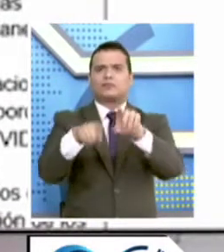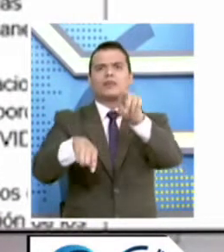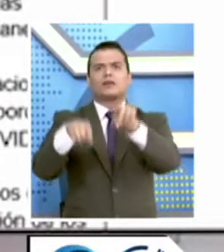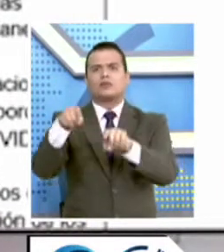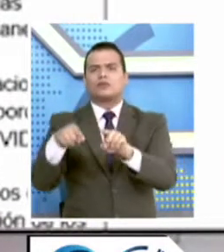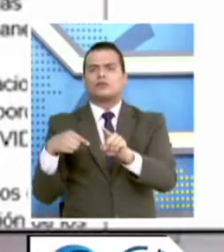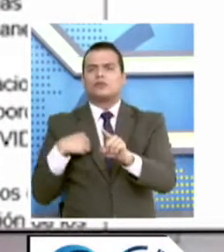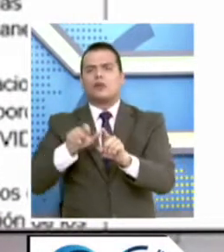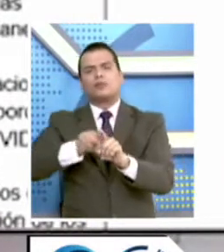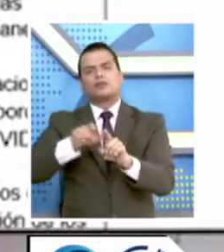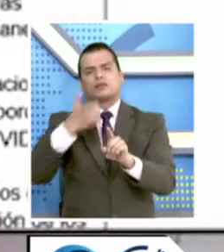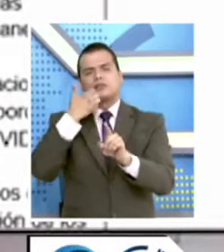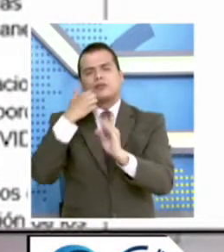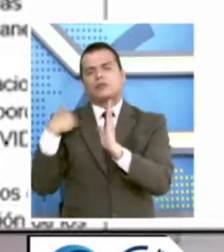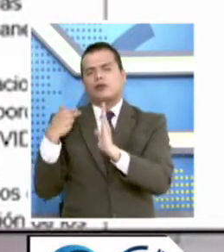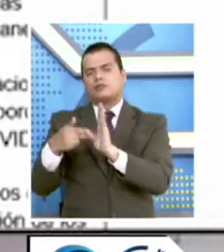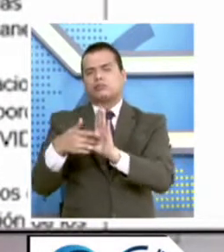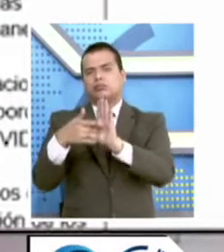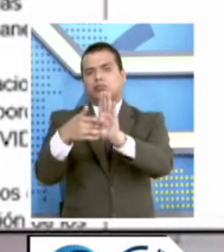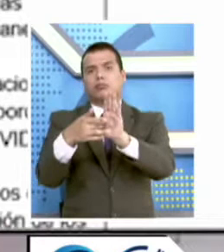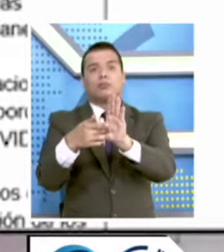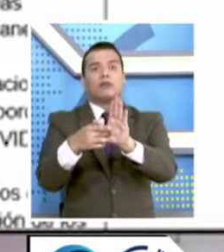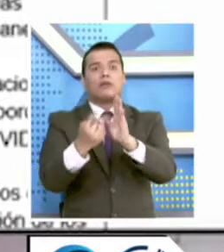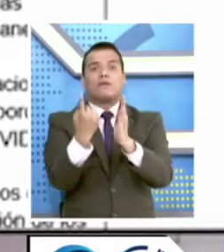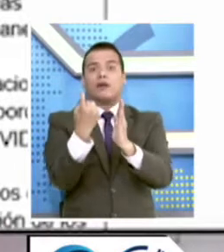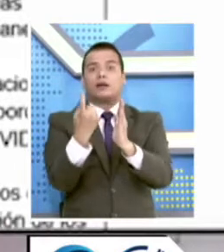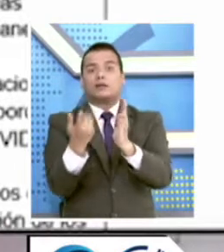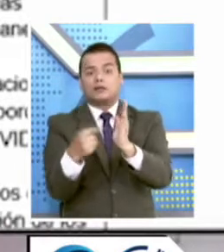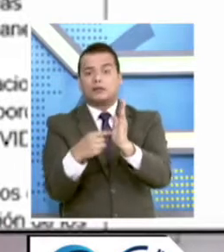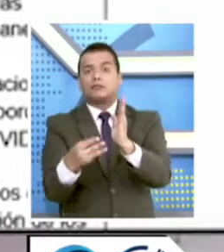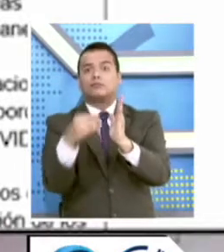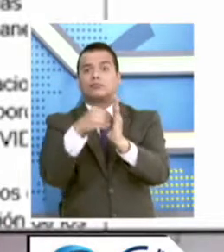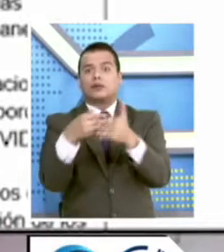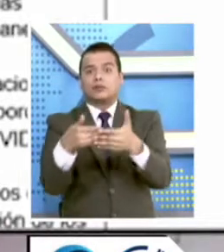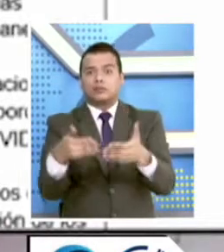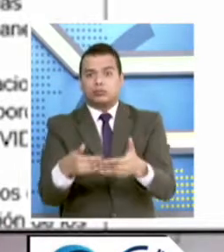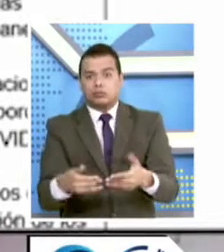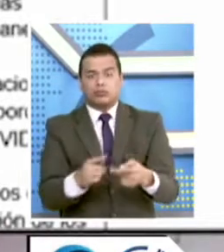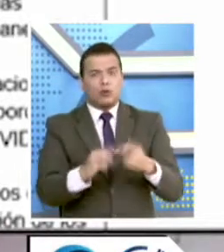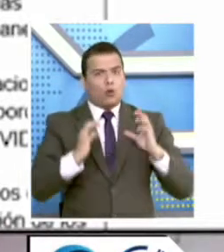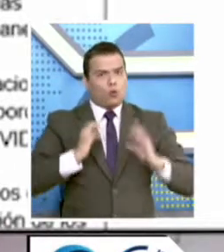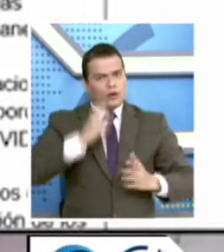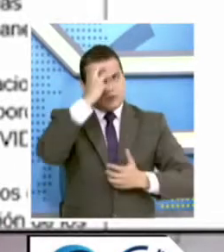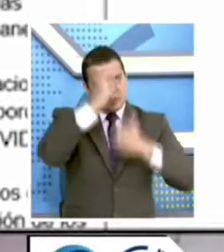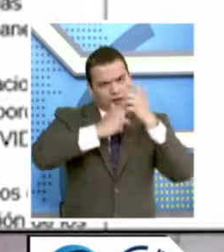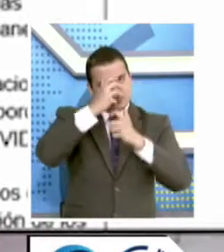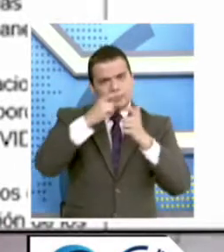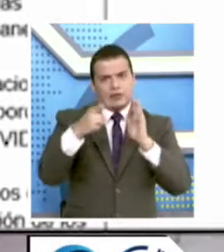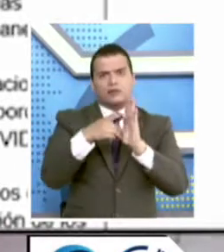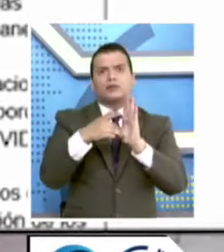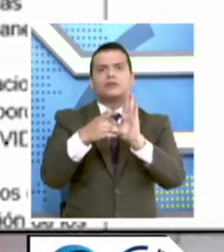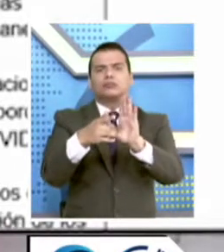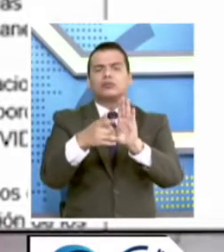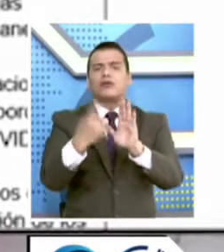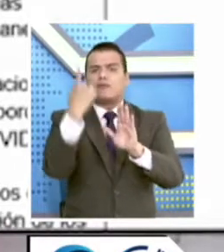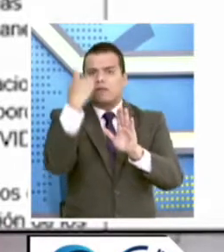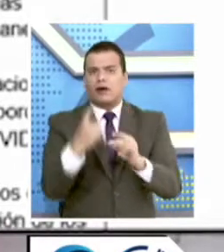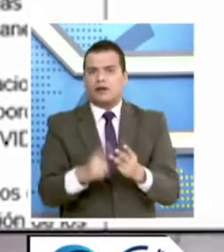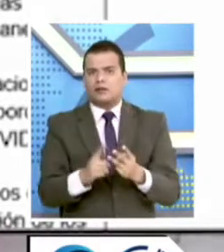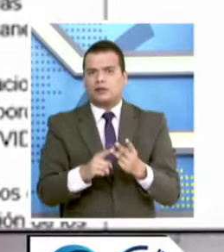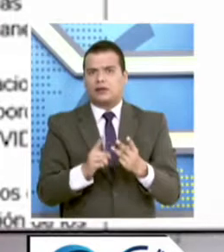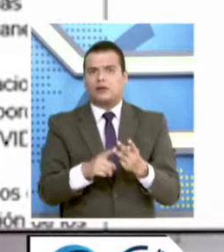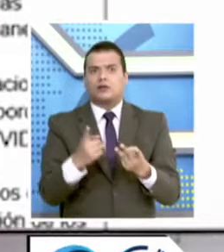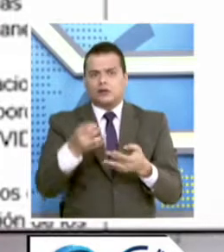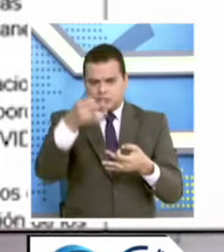incompletas, ausencia de registros que den un examen físico completo para establecer las comorbilidades, ausencia de registro